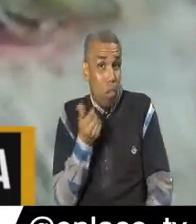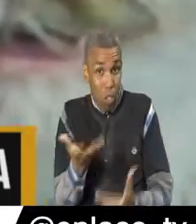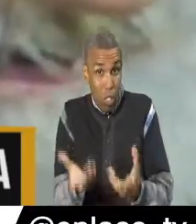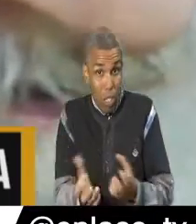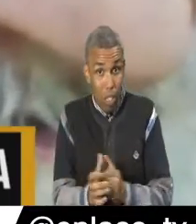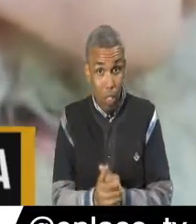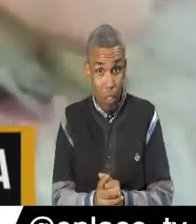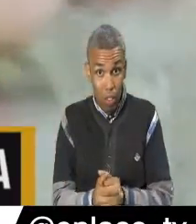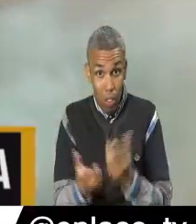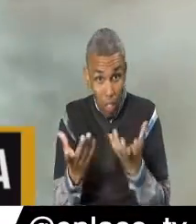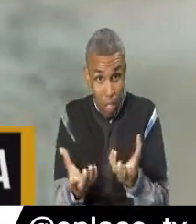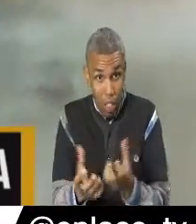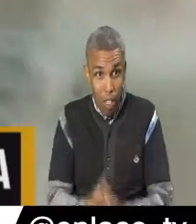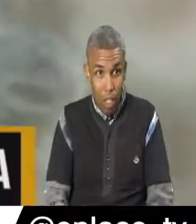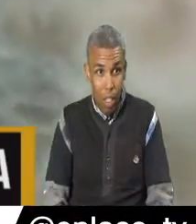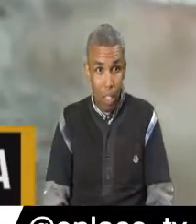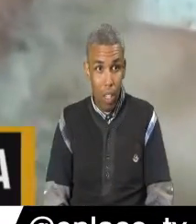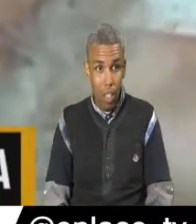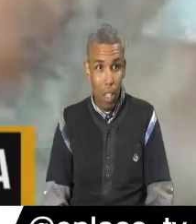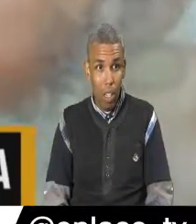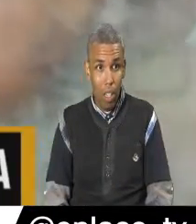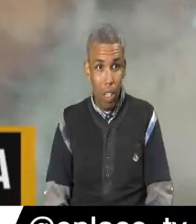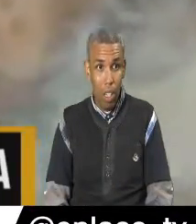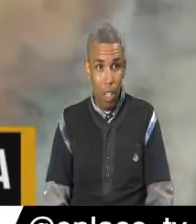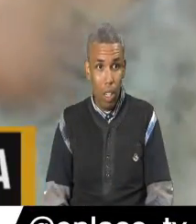allá? Sí, mijo, pero